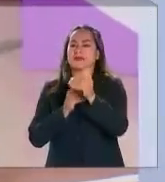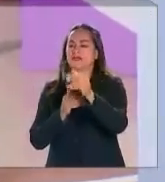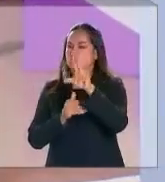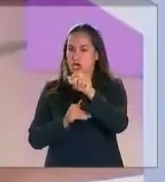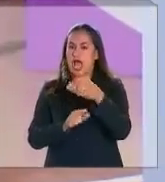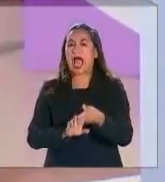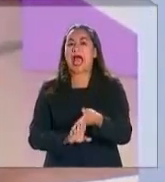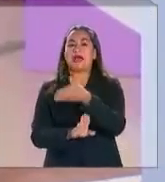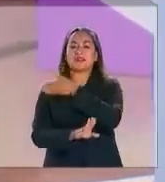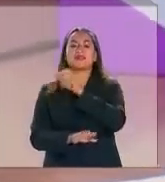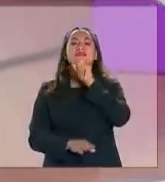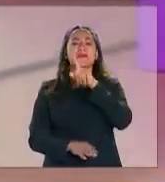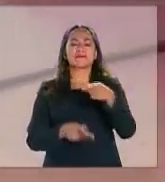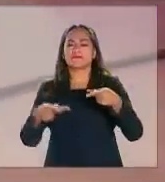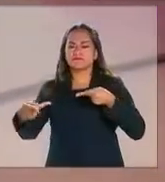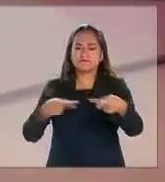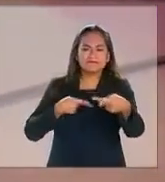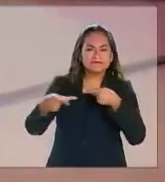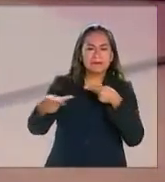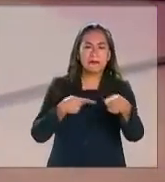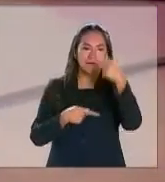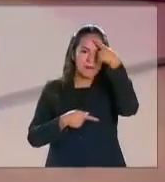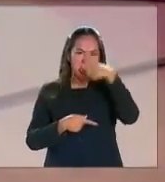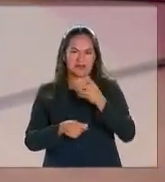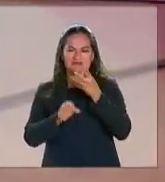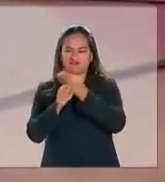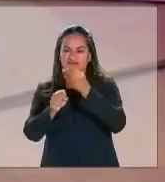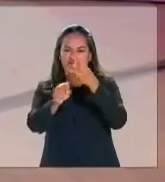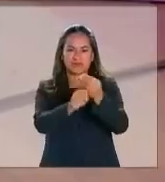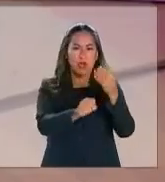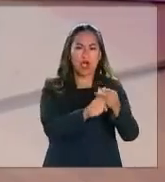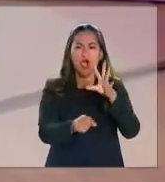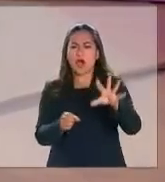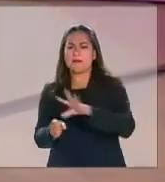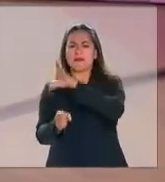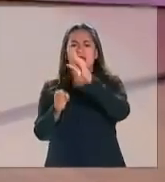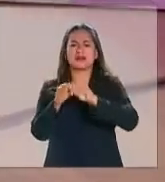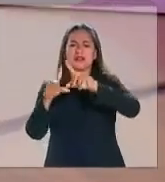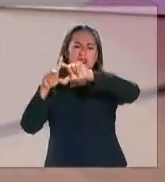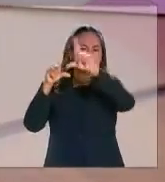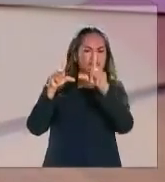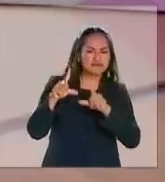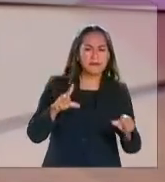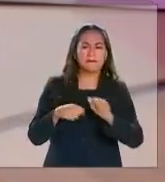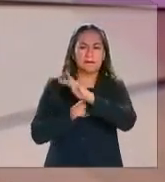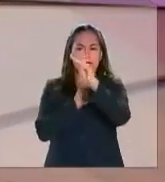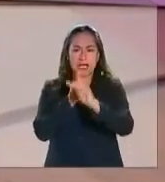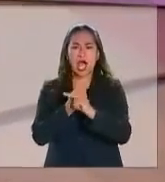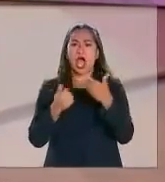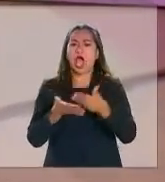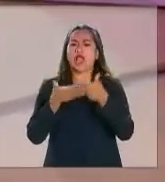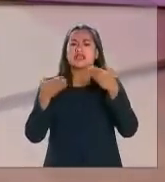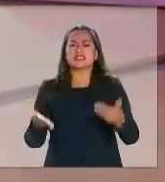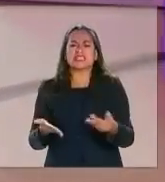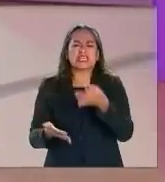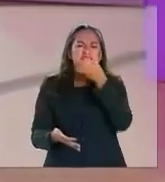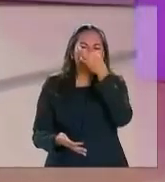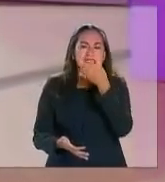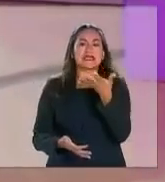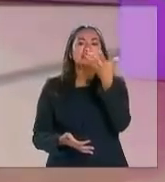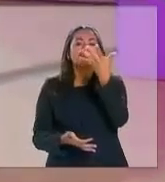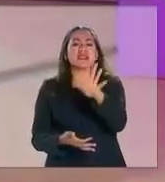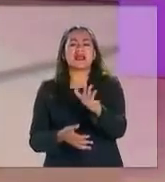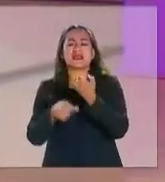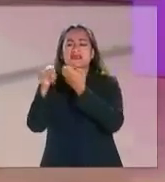de infraestructura justamente para ser más competitivo a todo el país hoy sólo 10 estados se aprovechan fuertemente de las